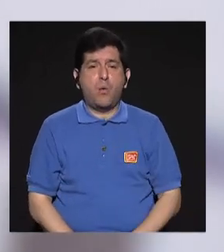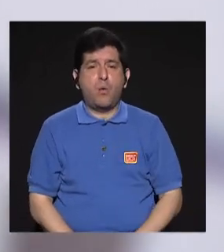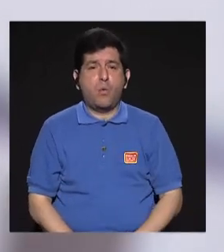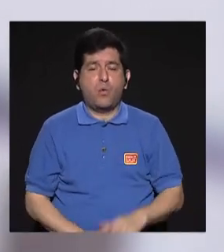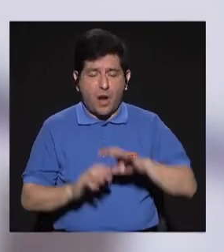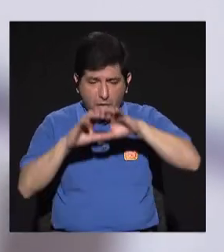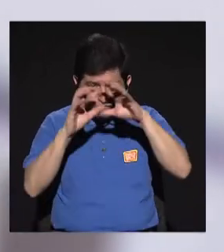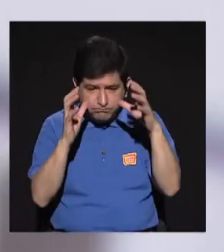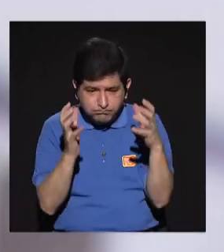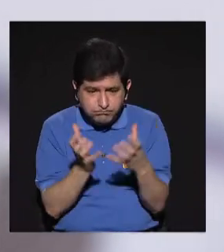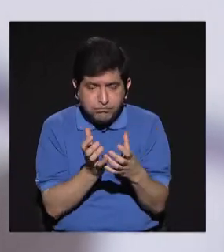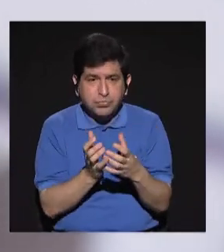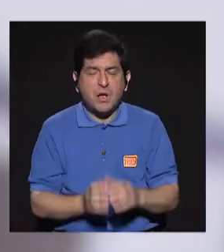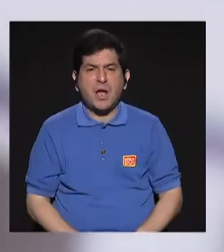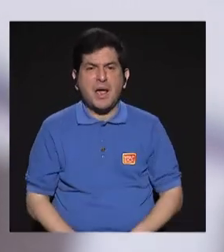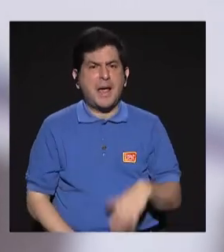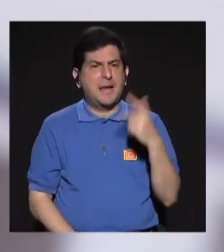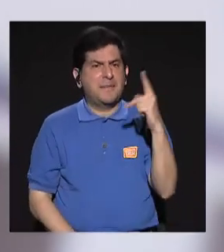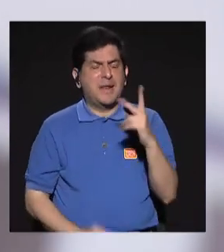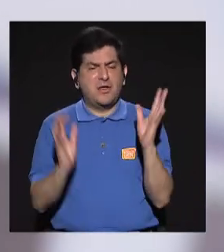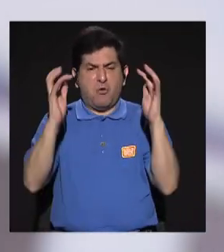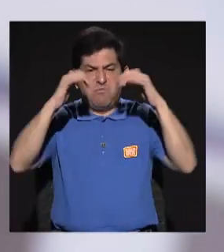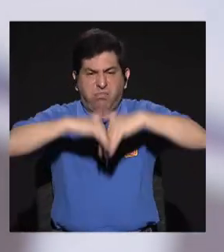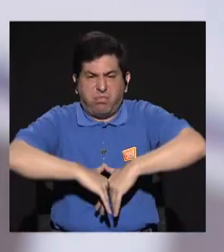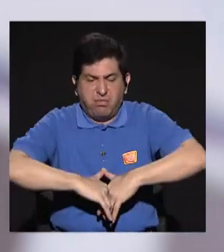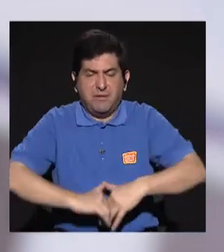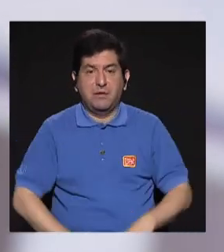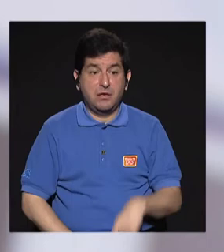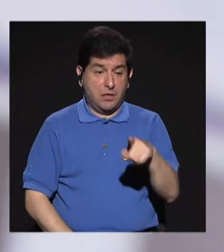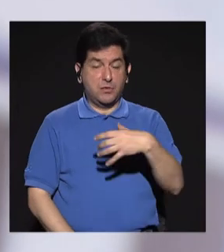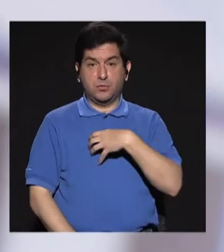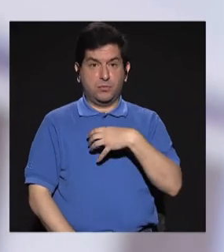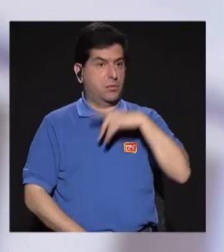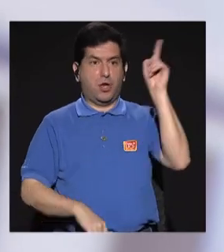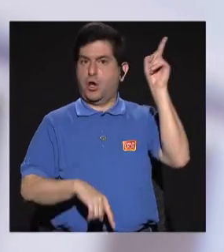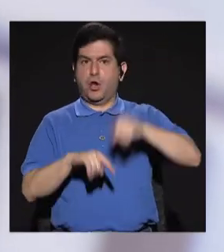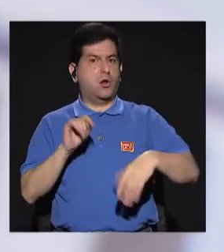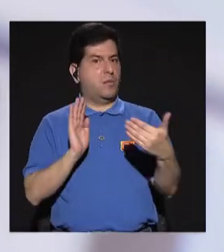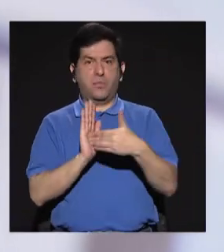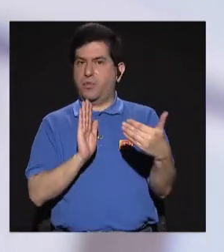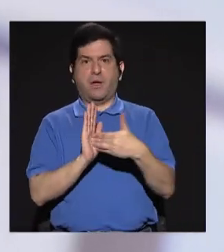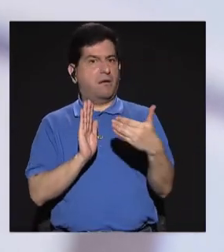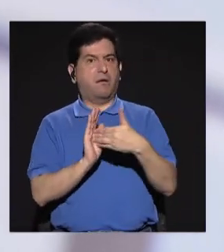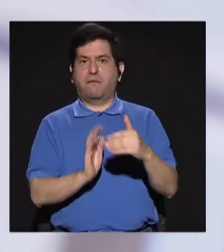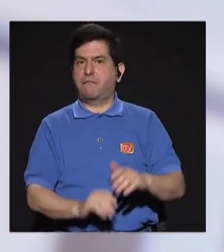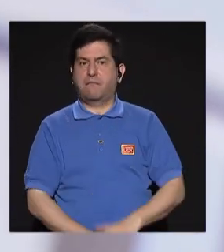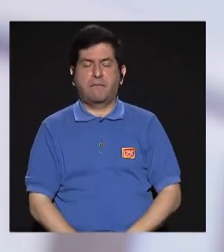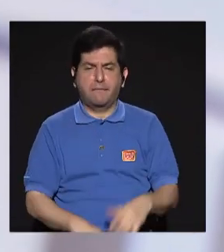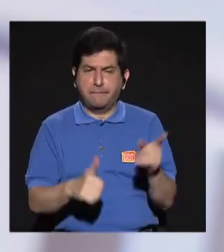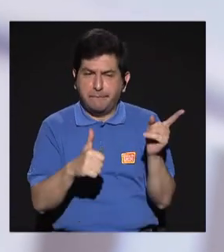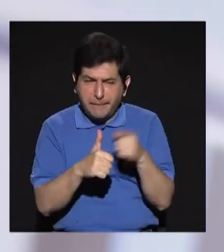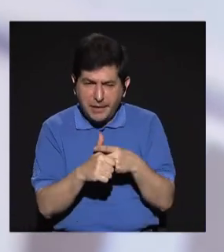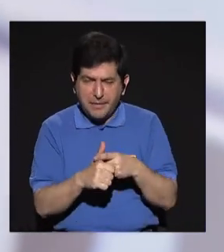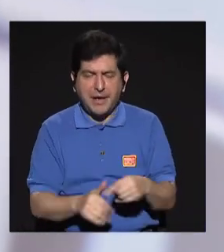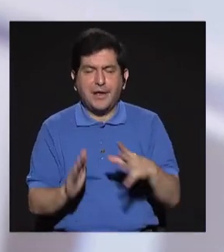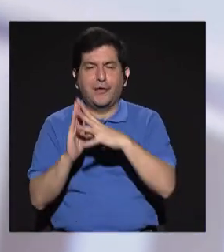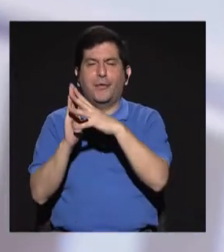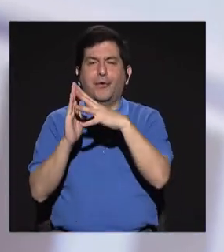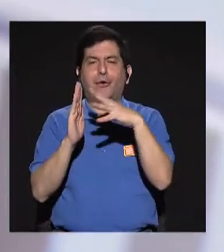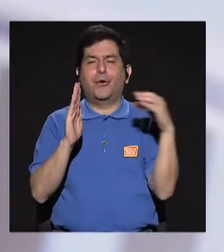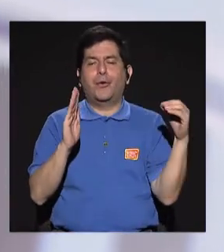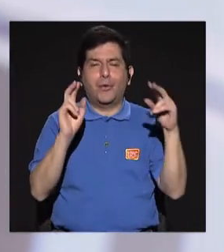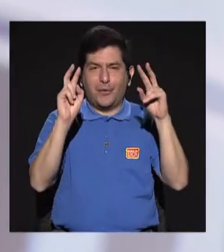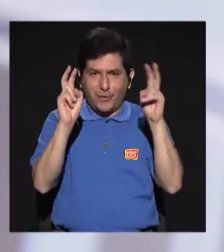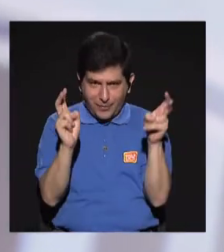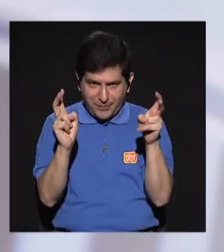saca cualquier pieza en escultura porque colapsar no es patrimonio no lo podemos dañar entonces lo primero fue hacerle una copia